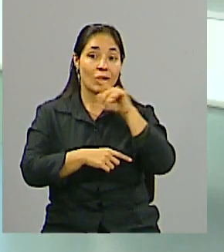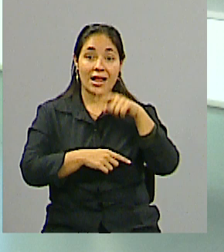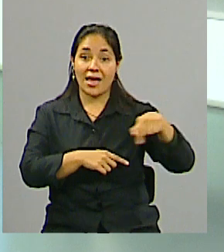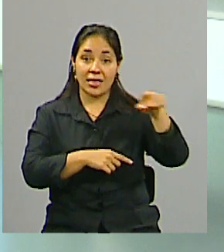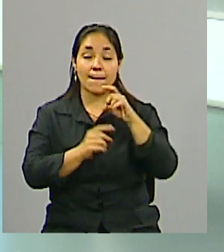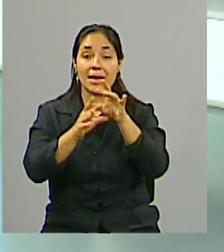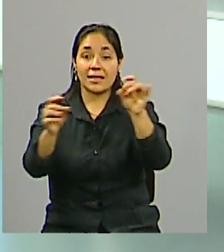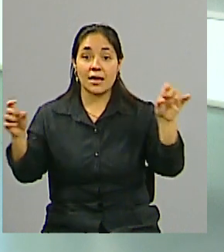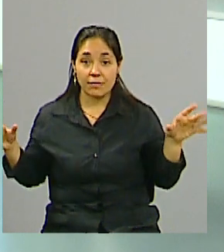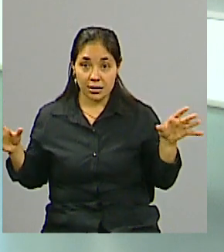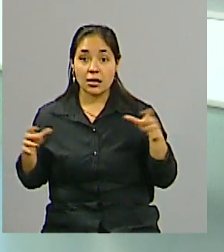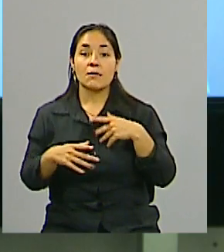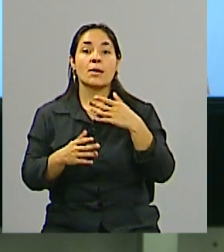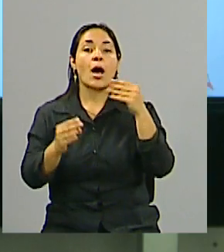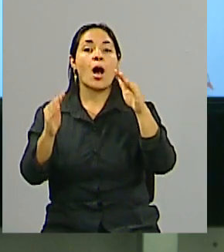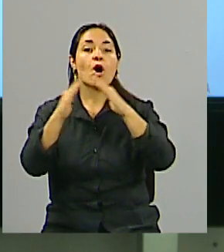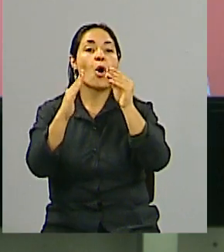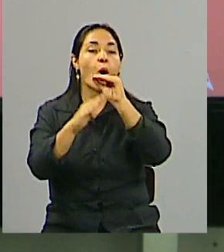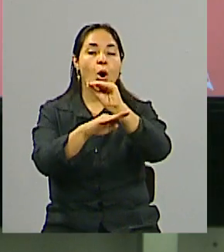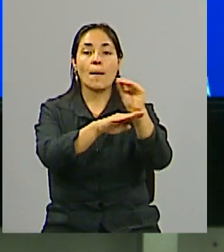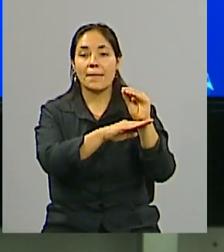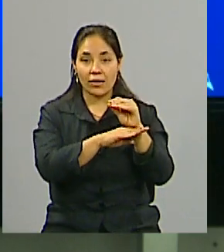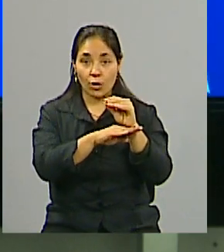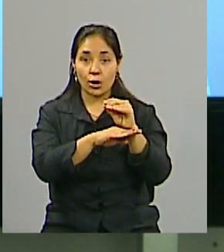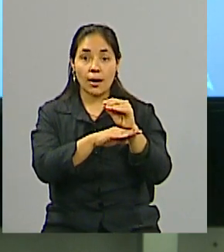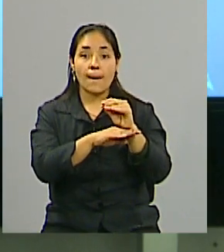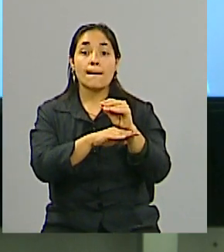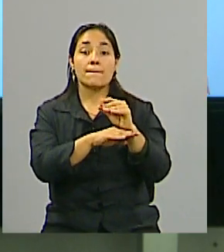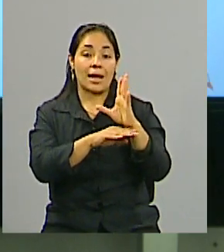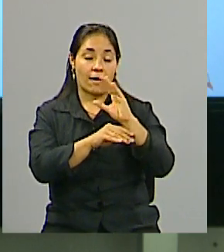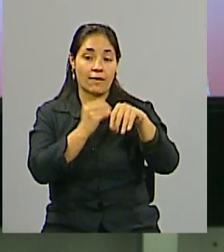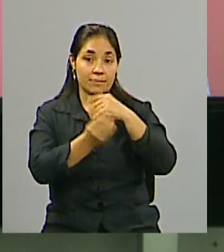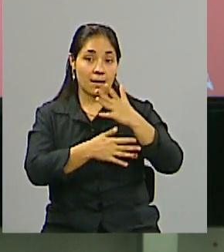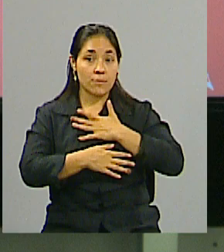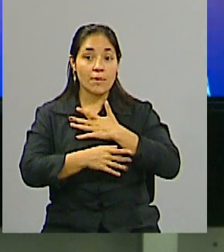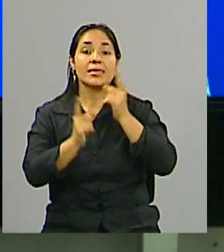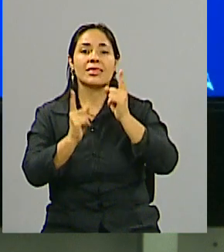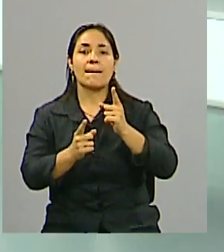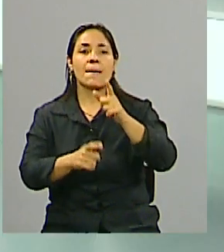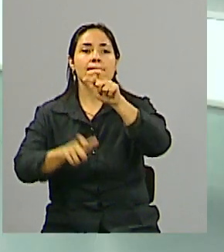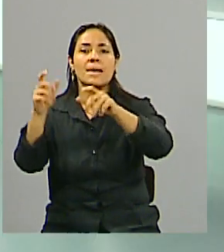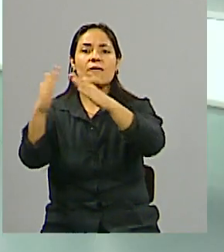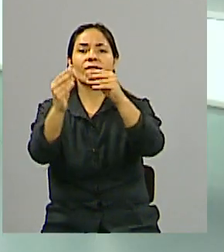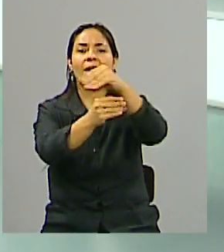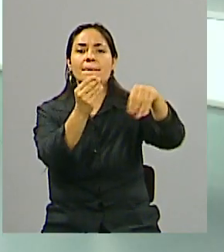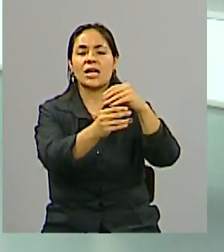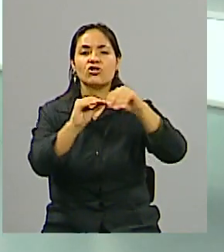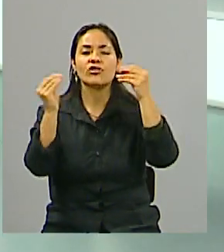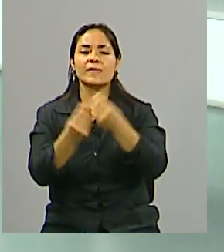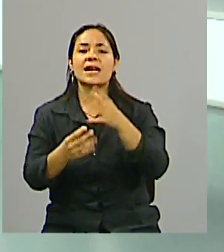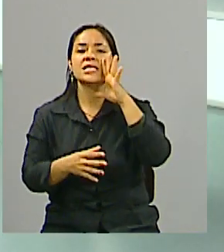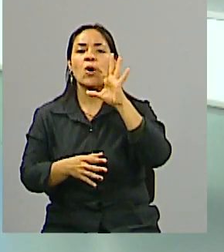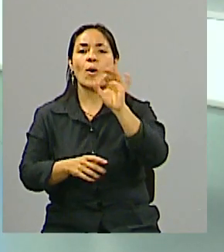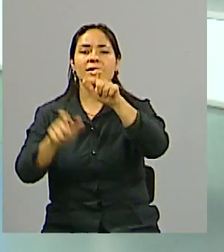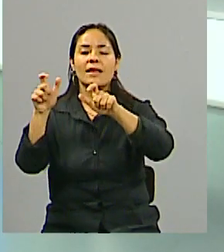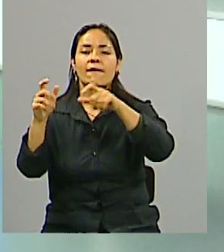no solamente sostuvieron un comedor para sus propias familias, sino para más de 50 familias del barrio. Se autoorganizaron y